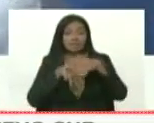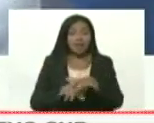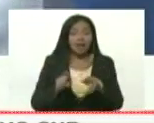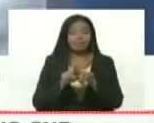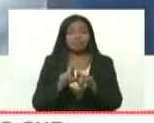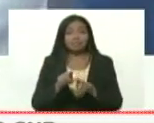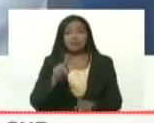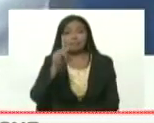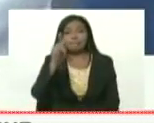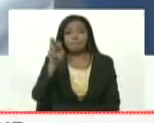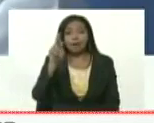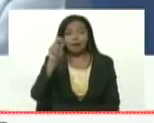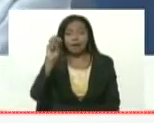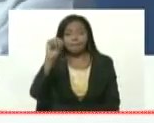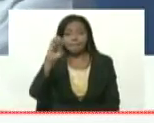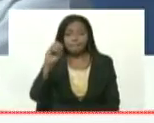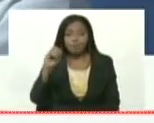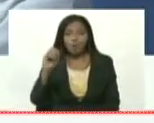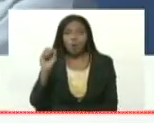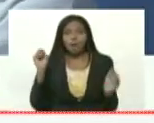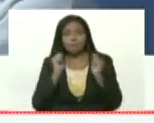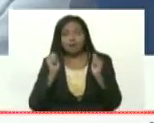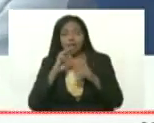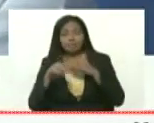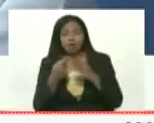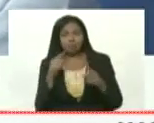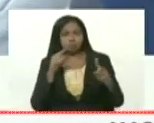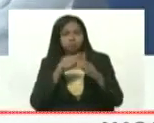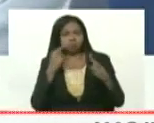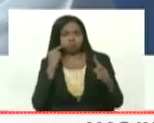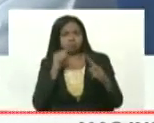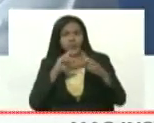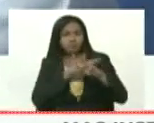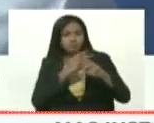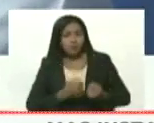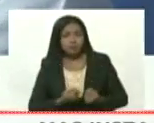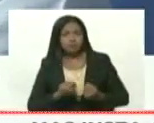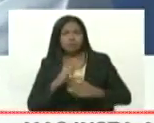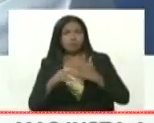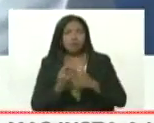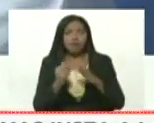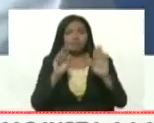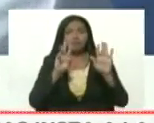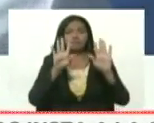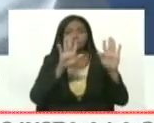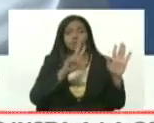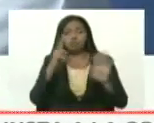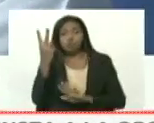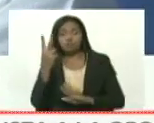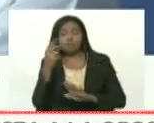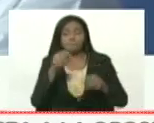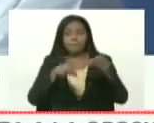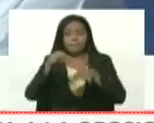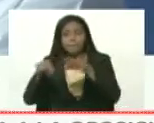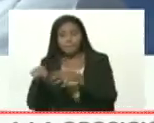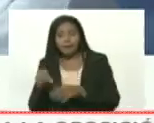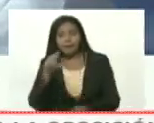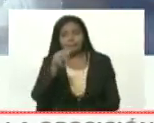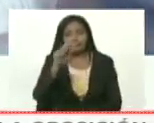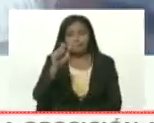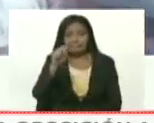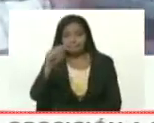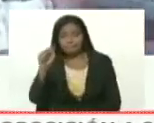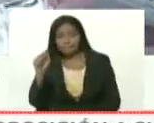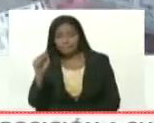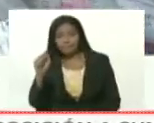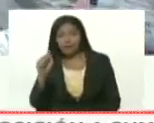Páramo, donde el primer caso que se está abordando con mucha fuerza desde 12 estados del país es la papa, el cultivo de la papa. Incluso el